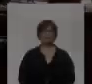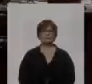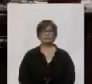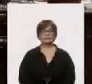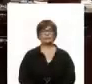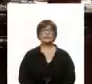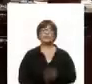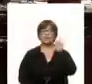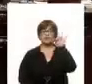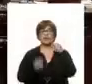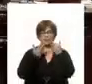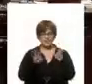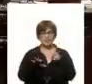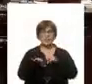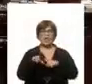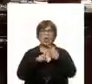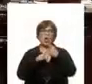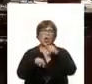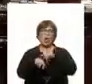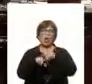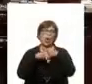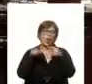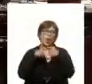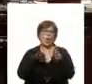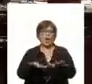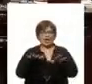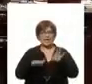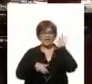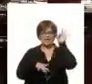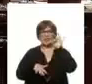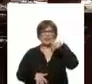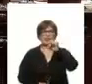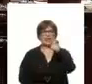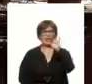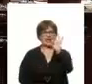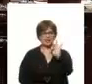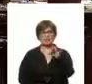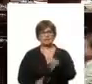El Senado entra a la media hora previa. Tiene la palabra el Senador Mieres.